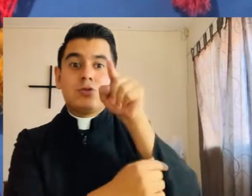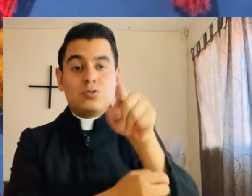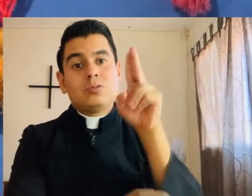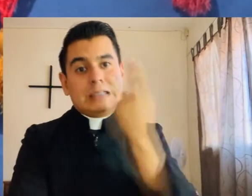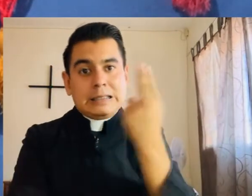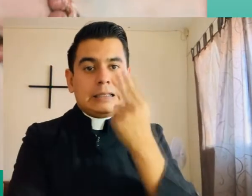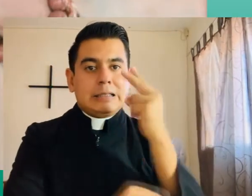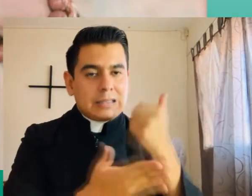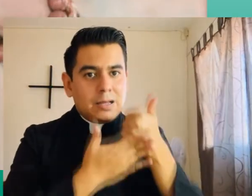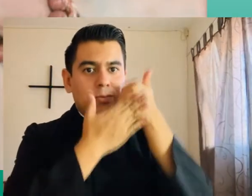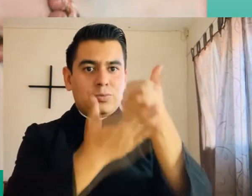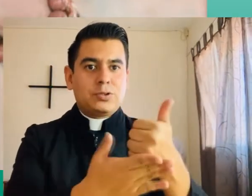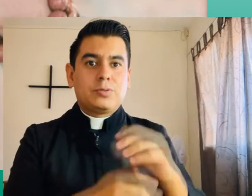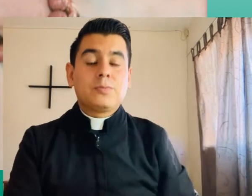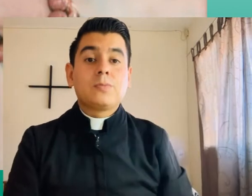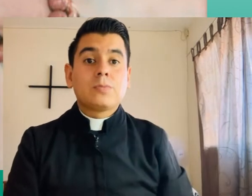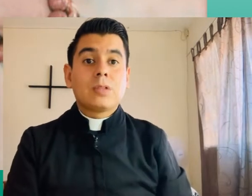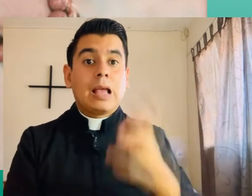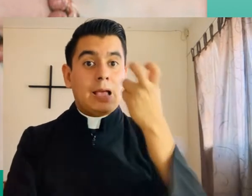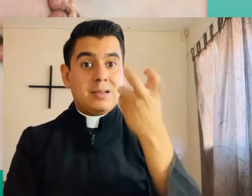empatía y compasión hacia ti.